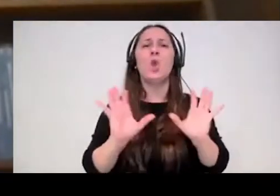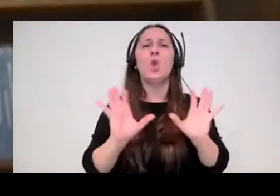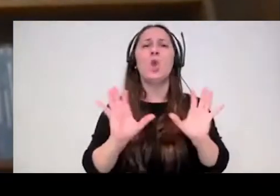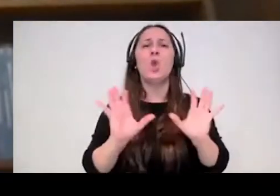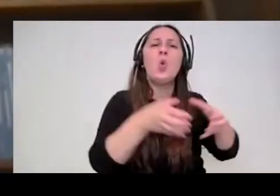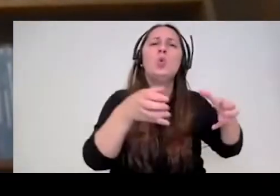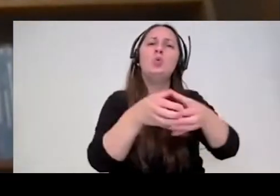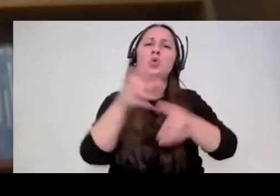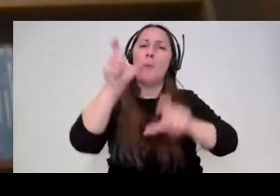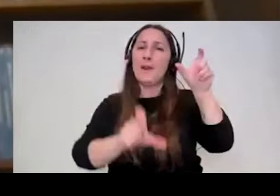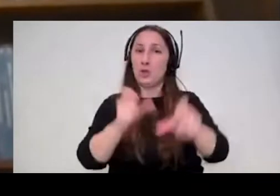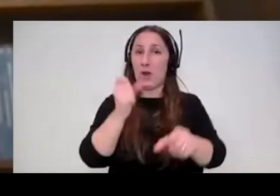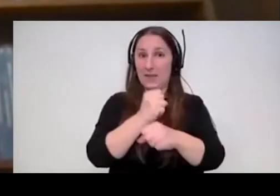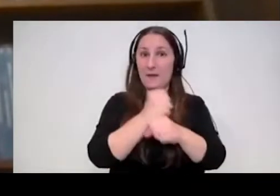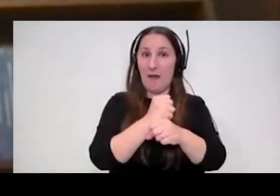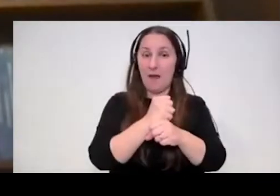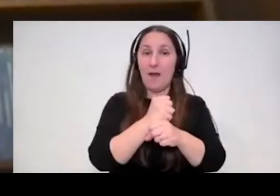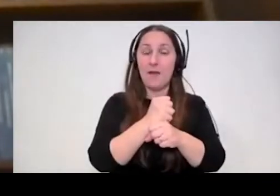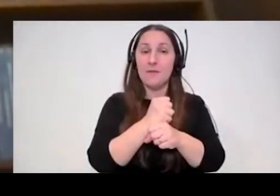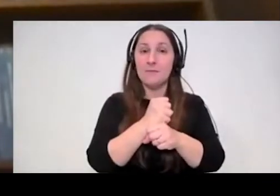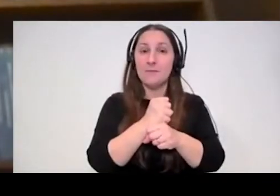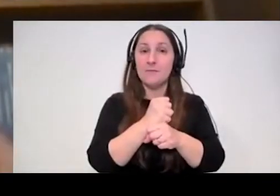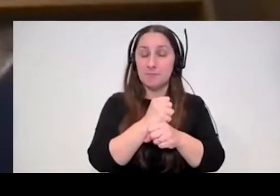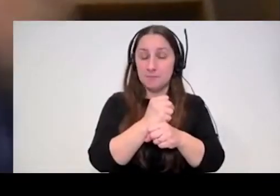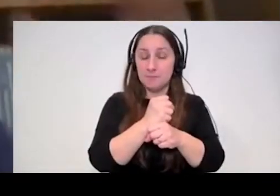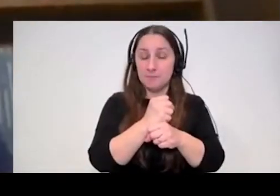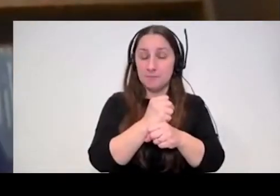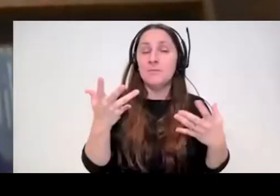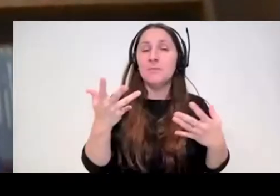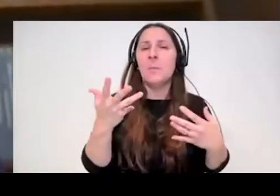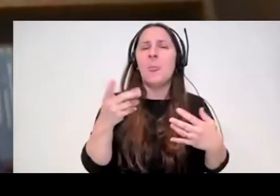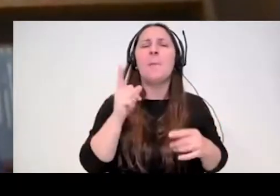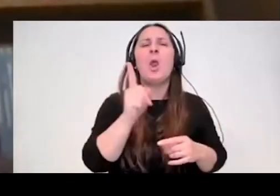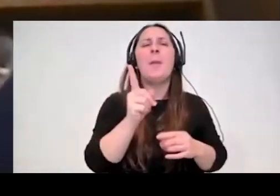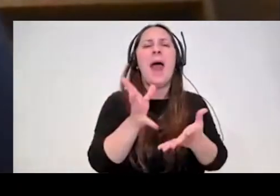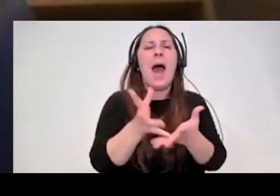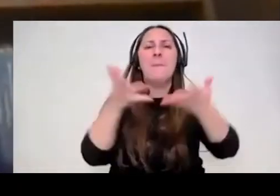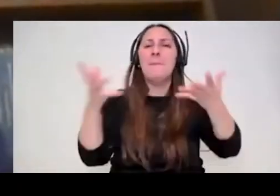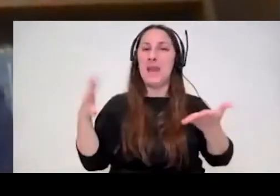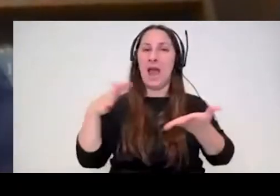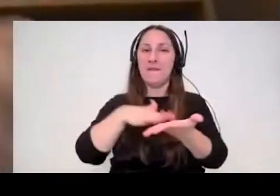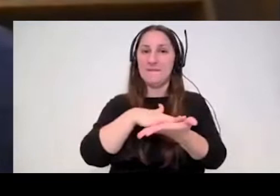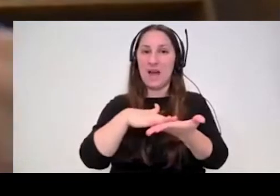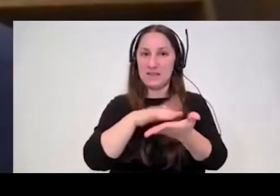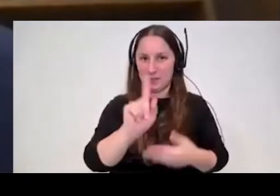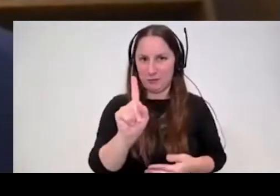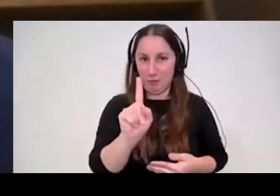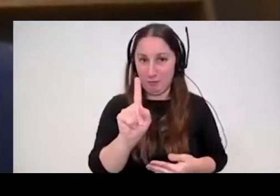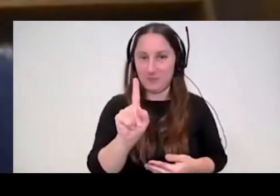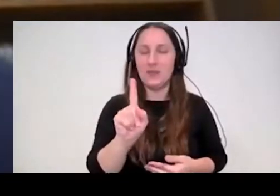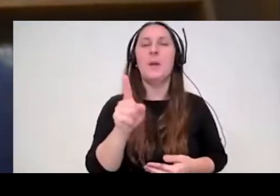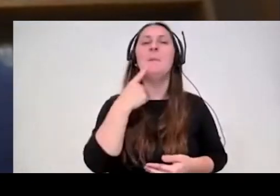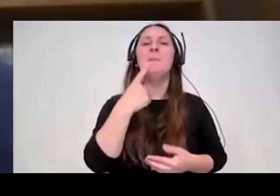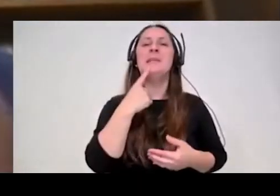está previsto, ¿no? Pero no para ampliar la base, ese famoso, lo que yo le digo, el